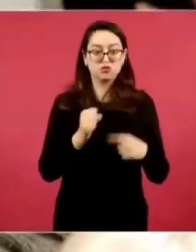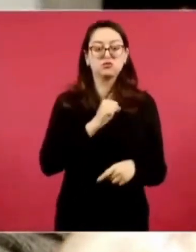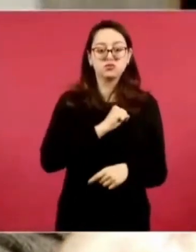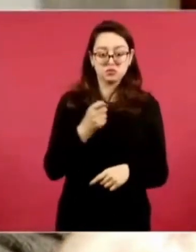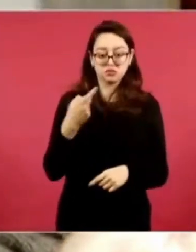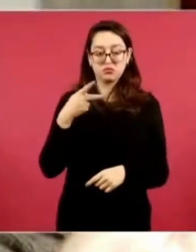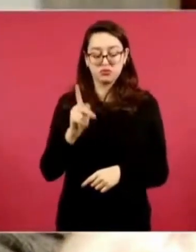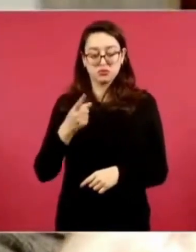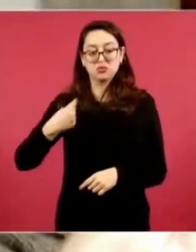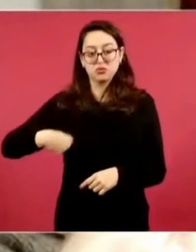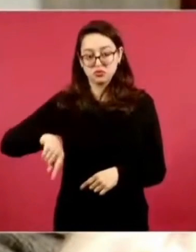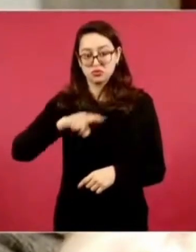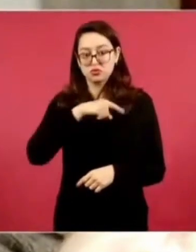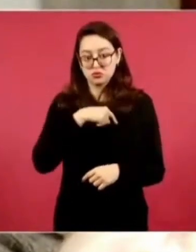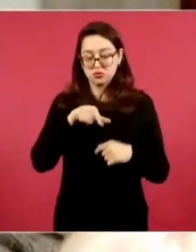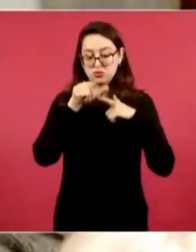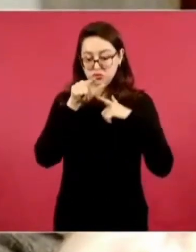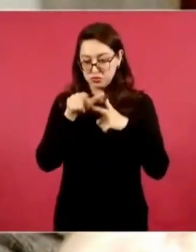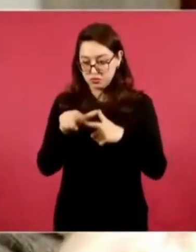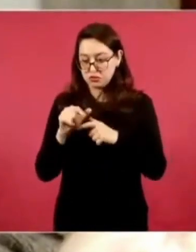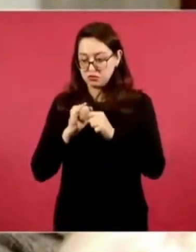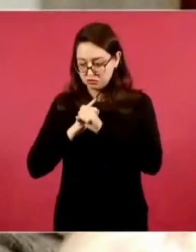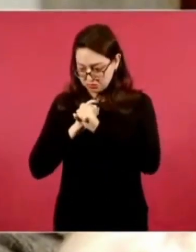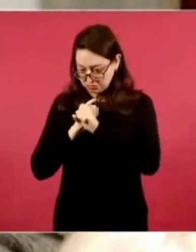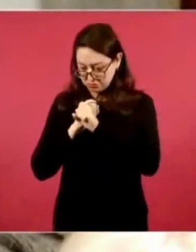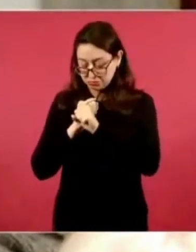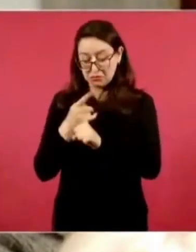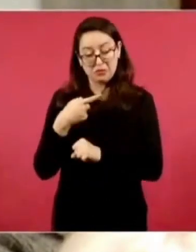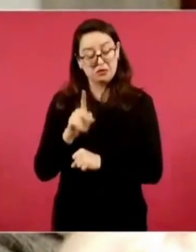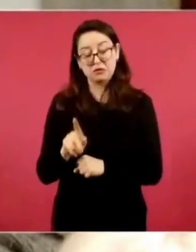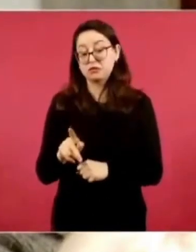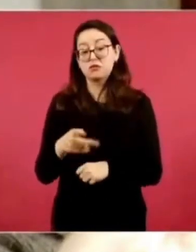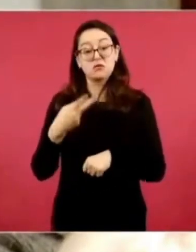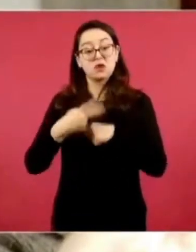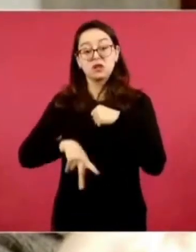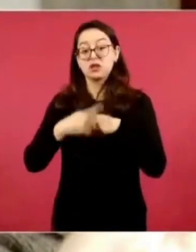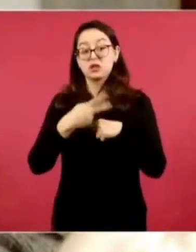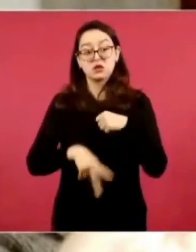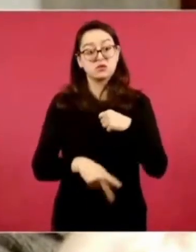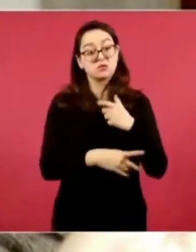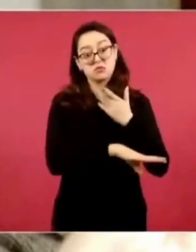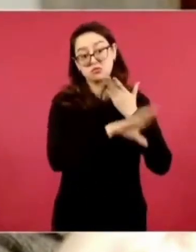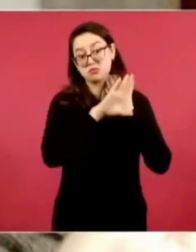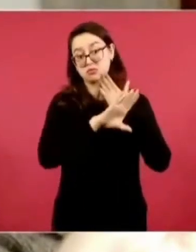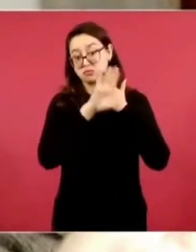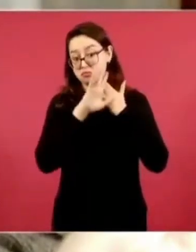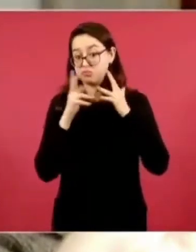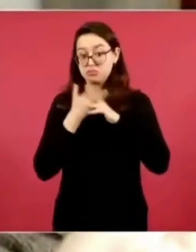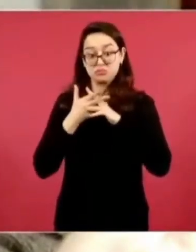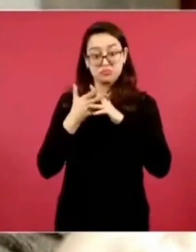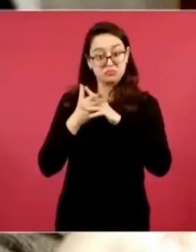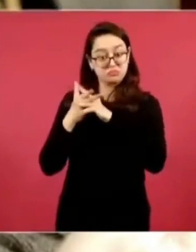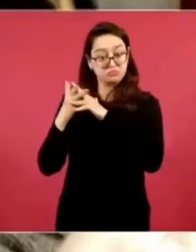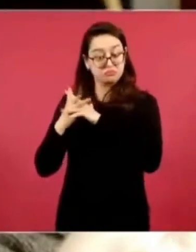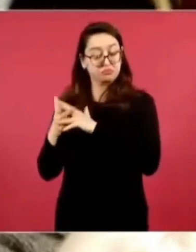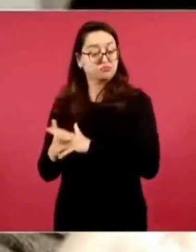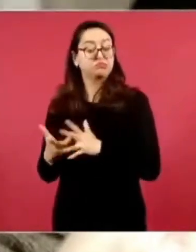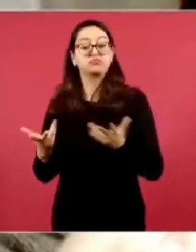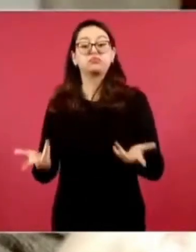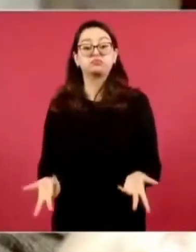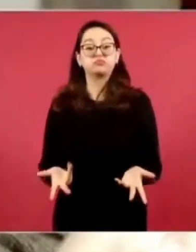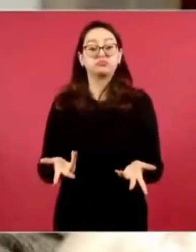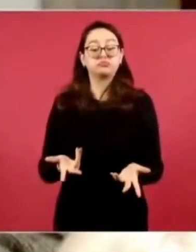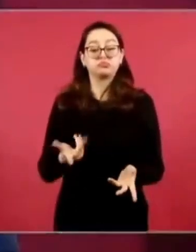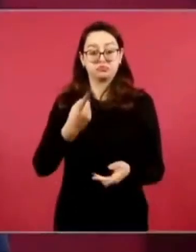Y yo lo vuelvo a repetir, a los que nos están matando, a los que nos están desapareciendo y levantando, somos a los periodistas de